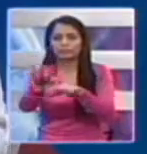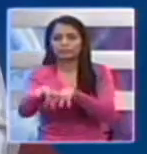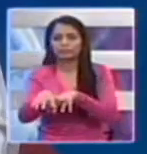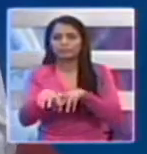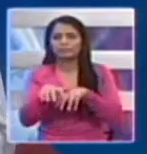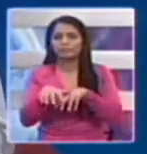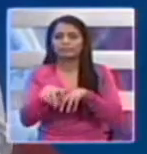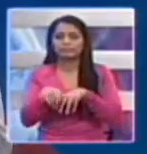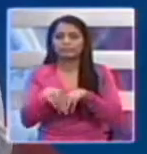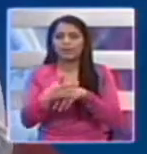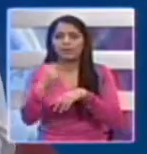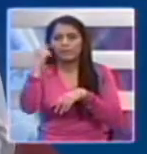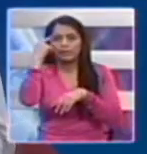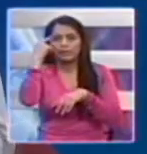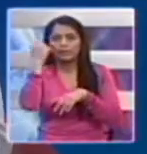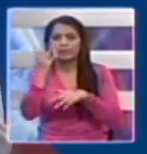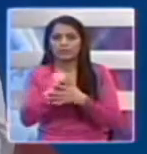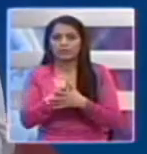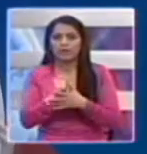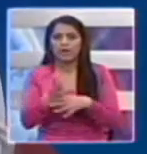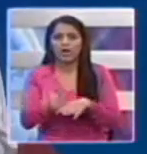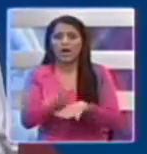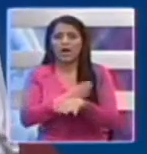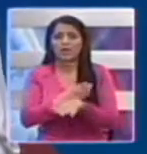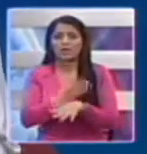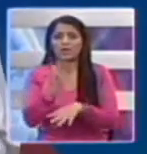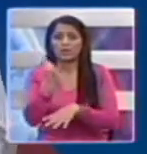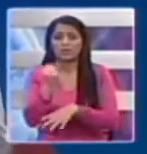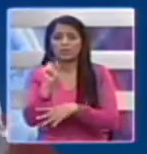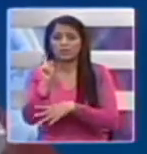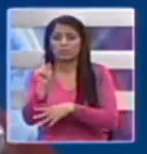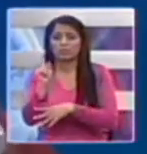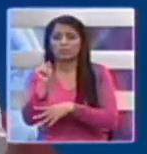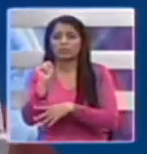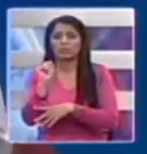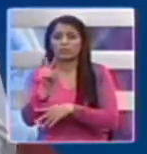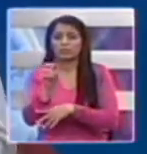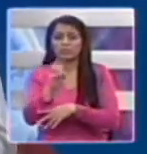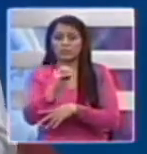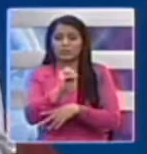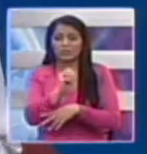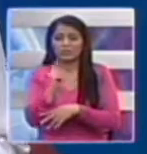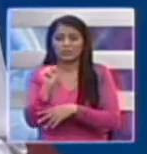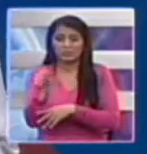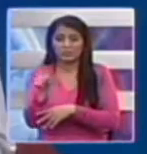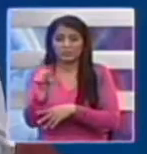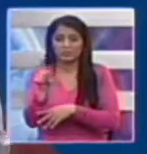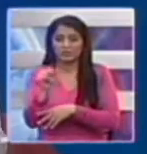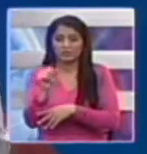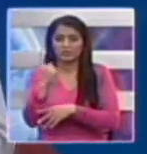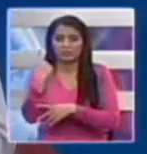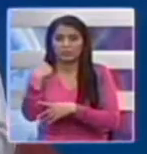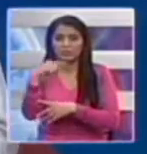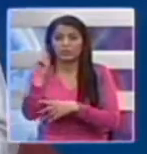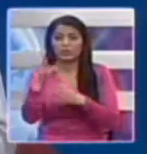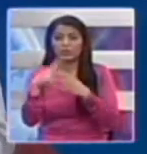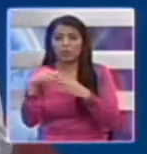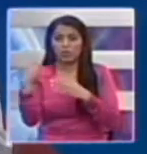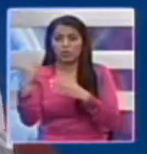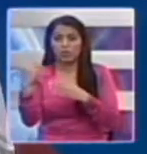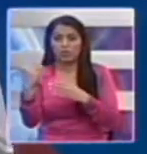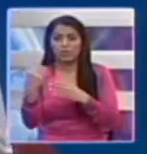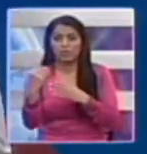en día si en vez de haber invertido esos 1.200 millones de dólares o 1.500 millones de dólares en ese